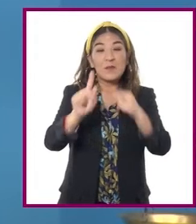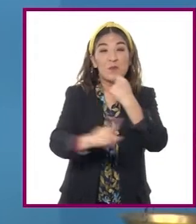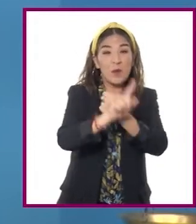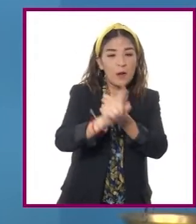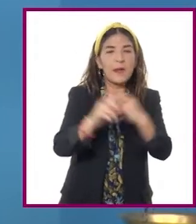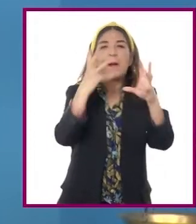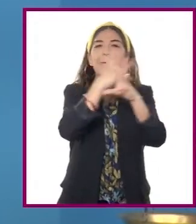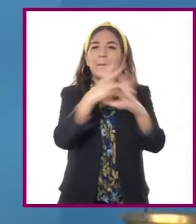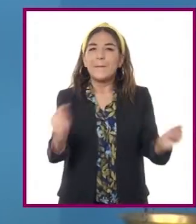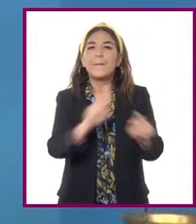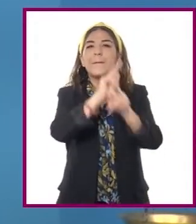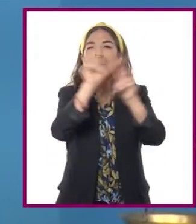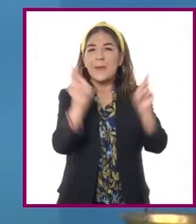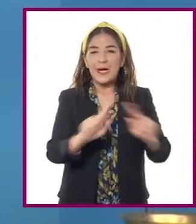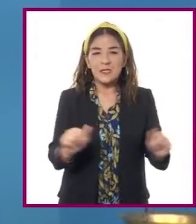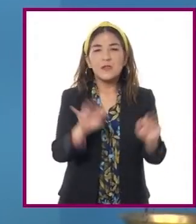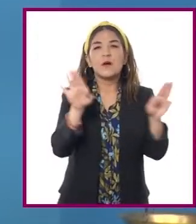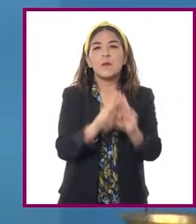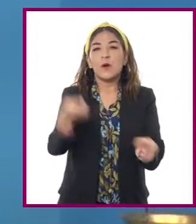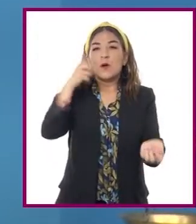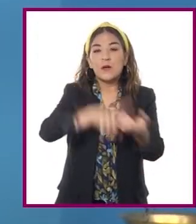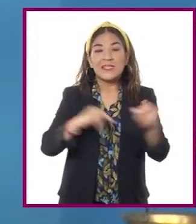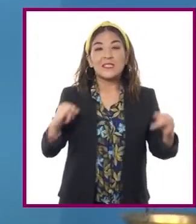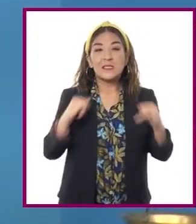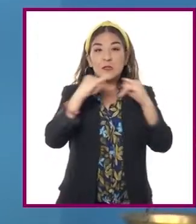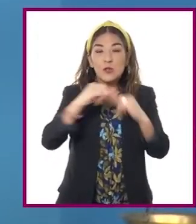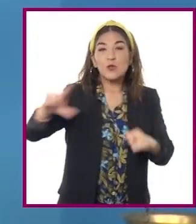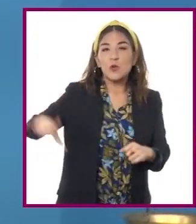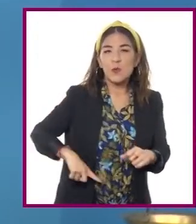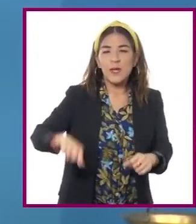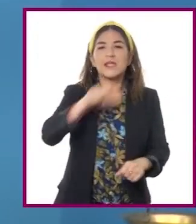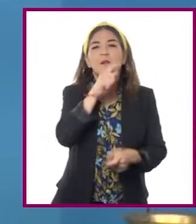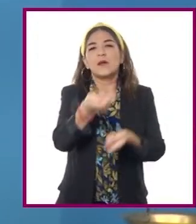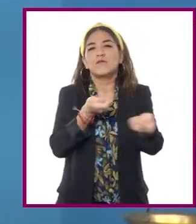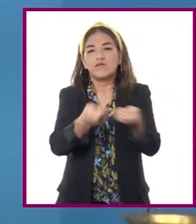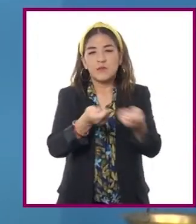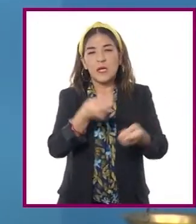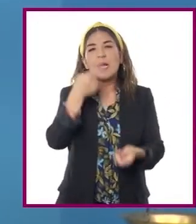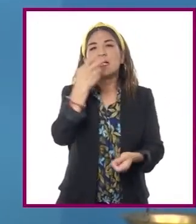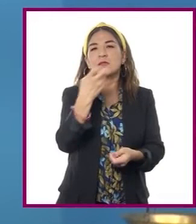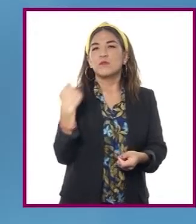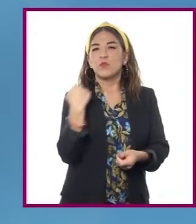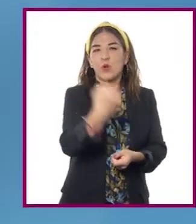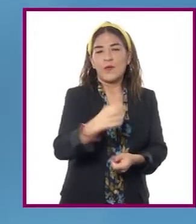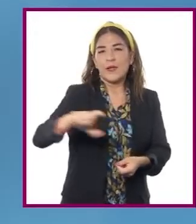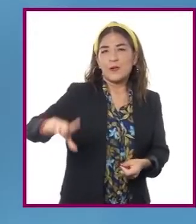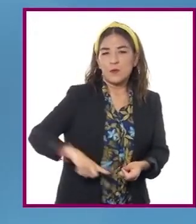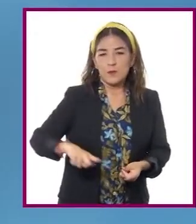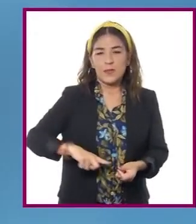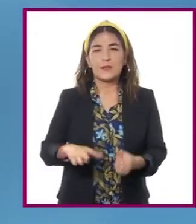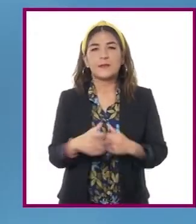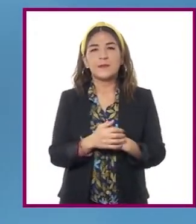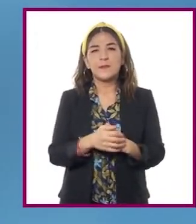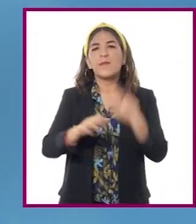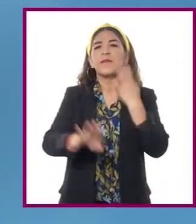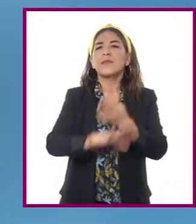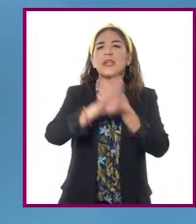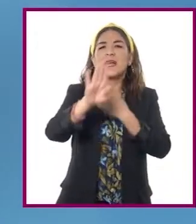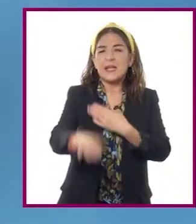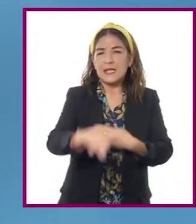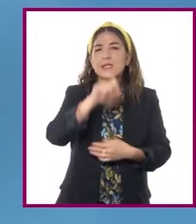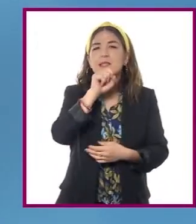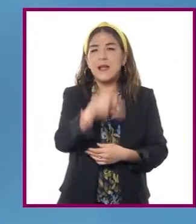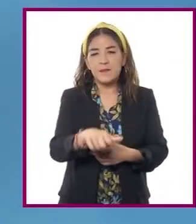establecer funciones de los órganos de gobierno y regular el poder del gobierno. Evitan,